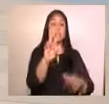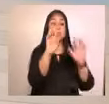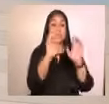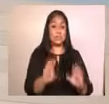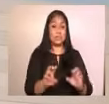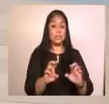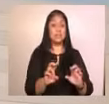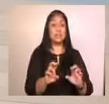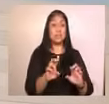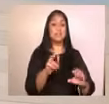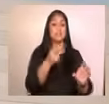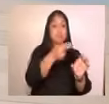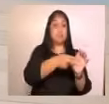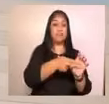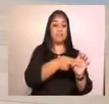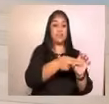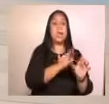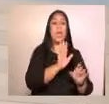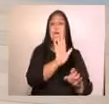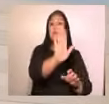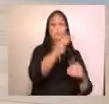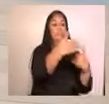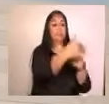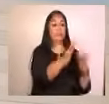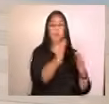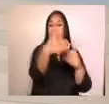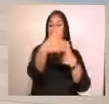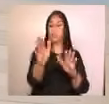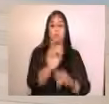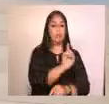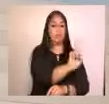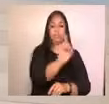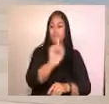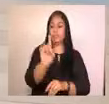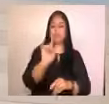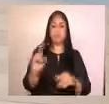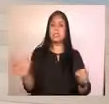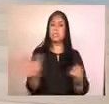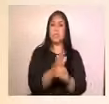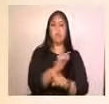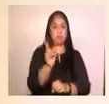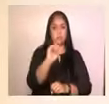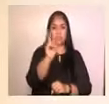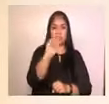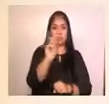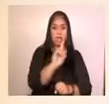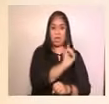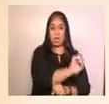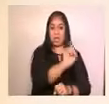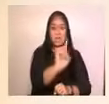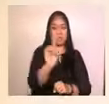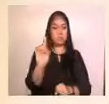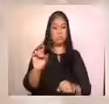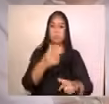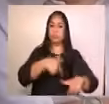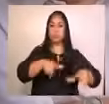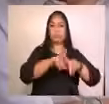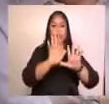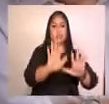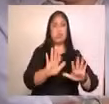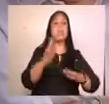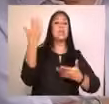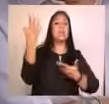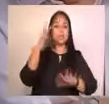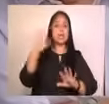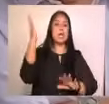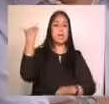libertad, cada una con su espacio, tal como lo dijo el señor presidente, sin ningún hacinamiento. Con el tema de la talacha, lo hemos dicho desde el 15 de